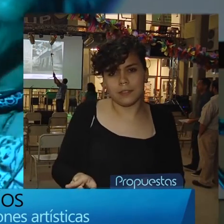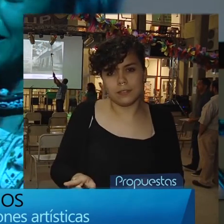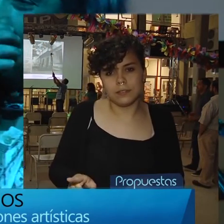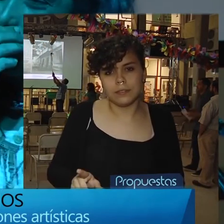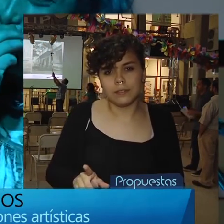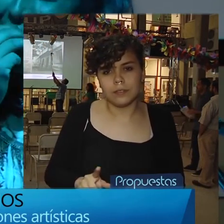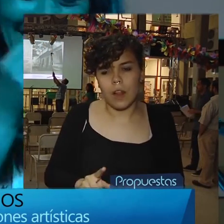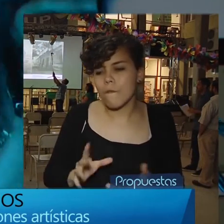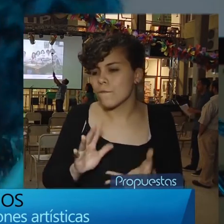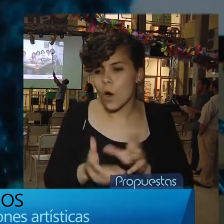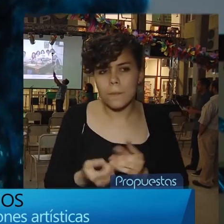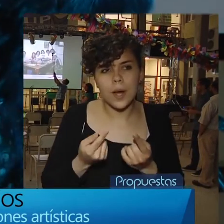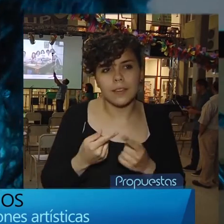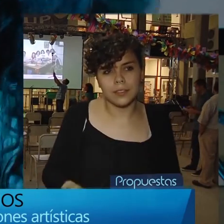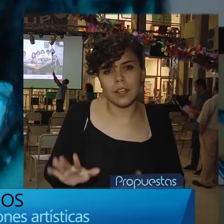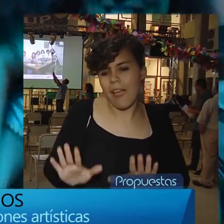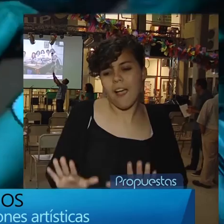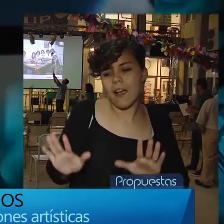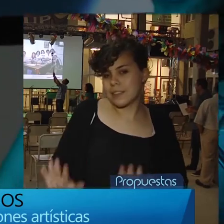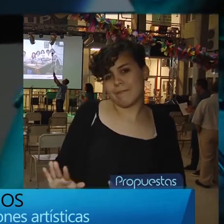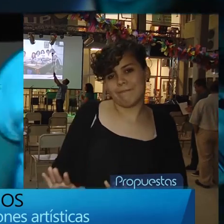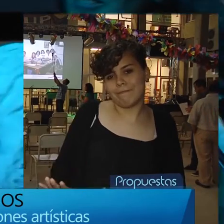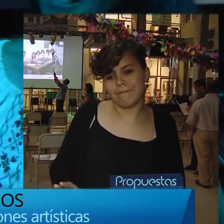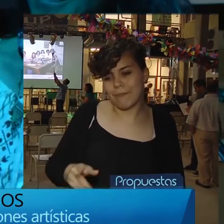no, quisimos hacerlo de esta manera,